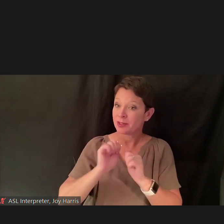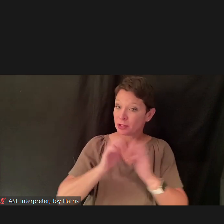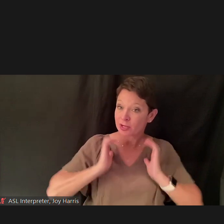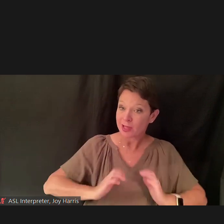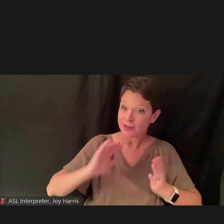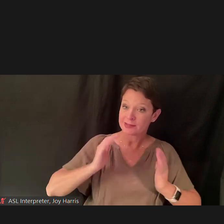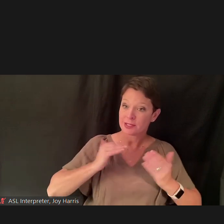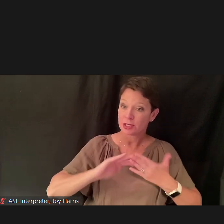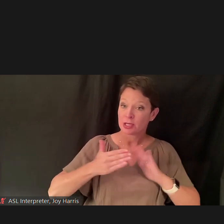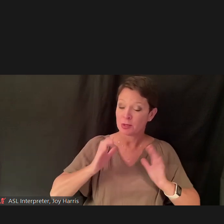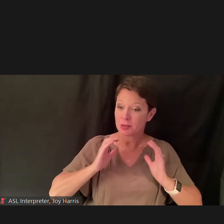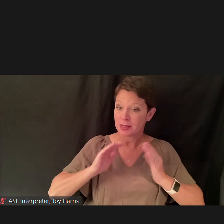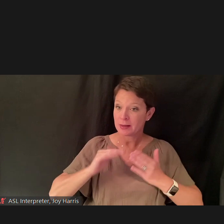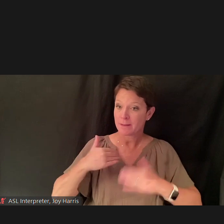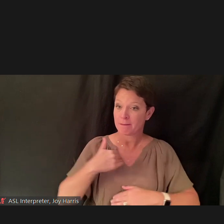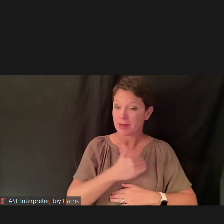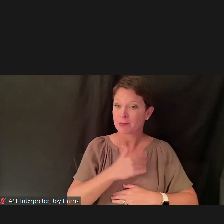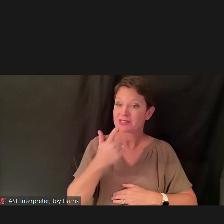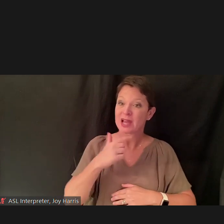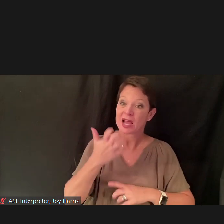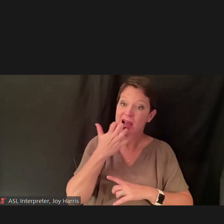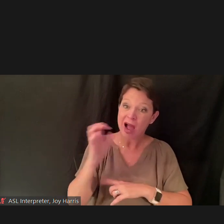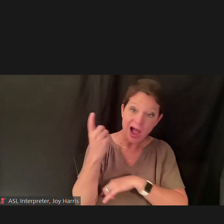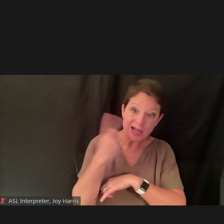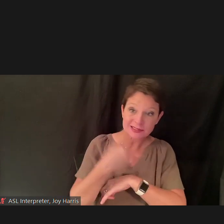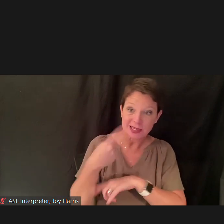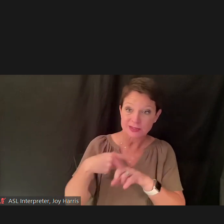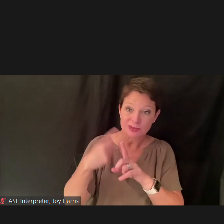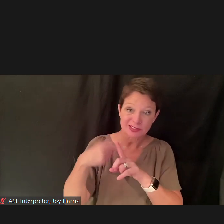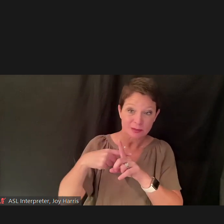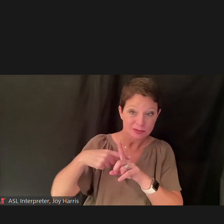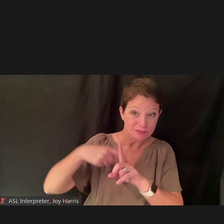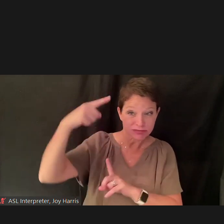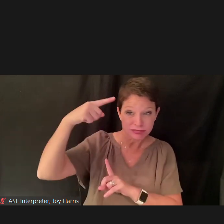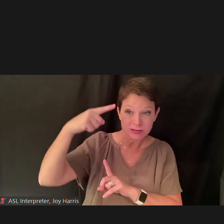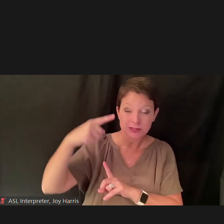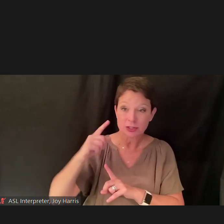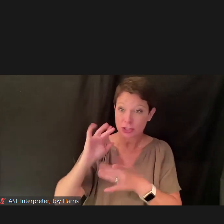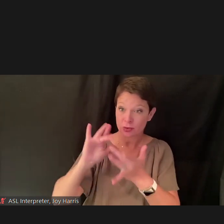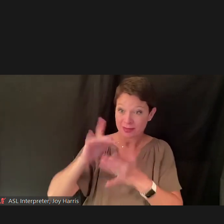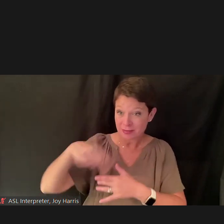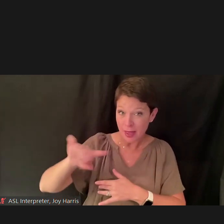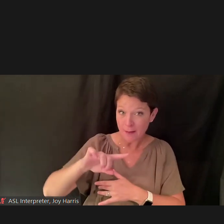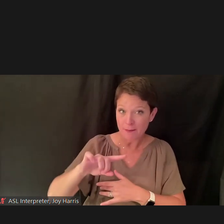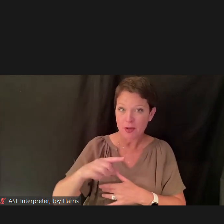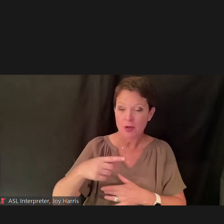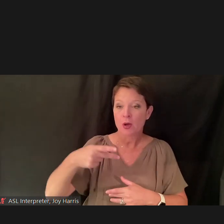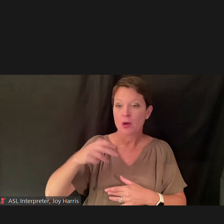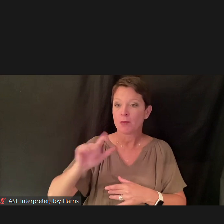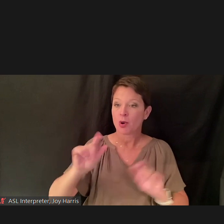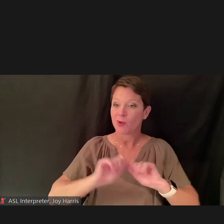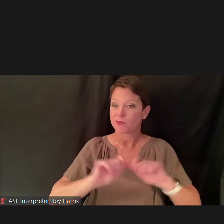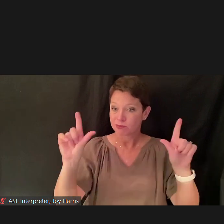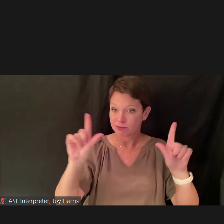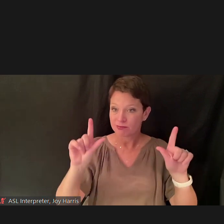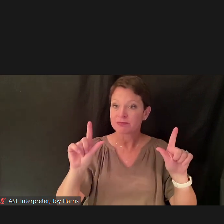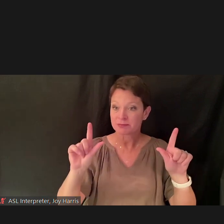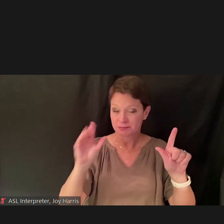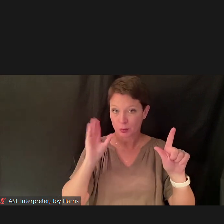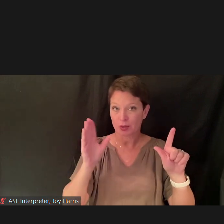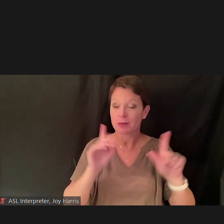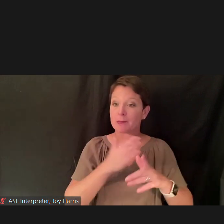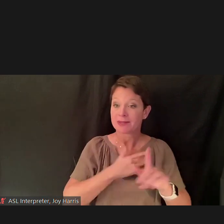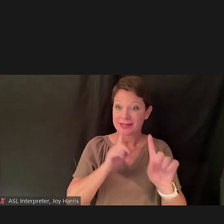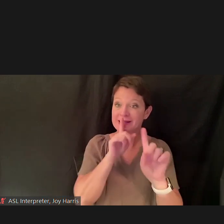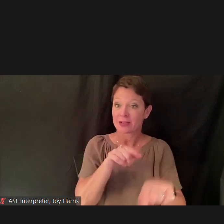¿te comunicas con tus clientes y miembros de la comunidad en días extremadamente calurosos?